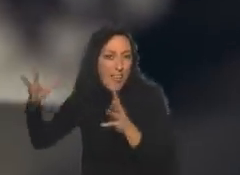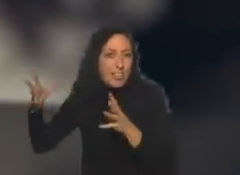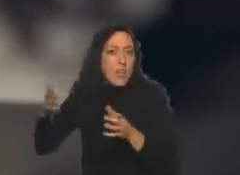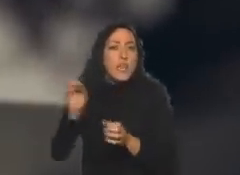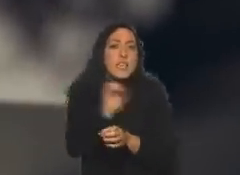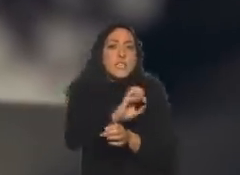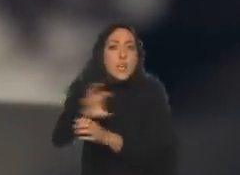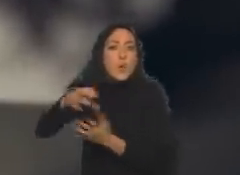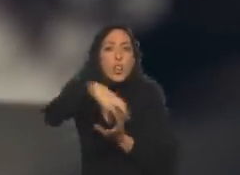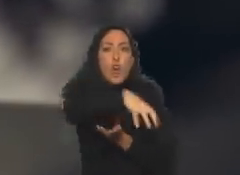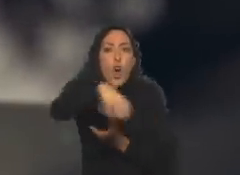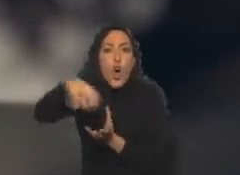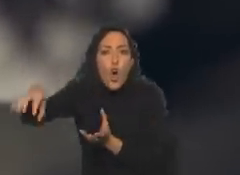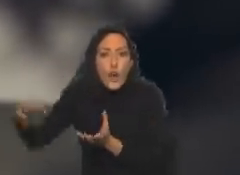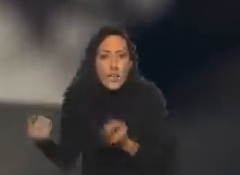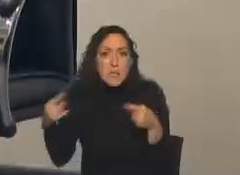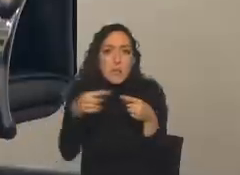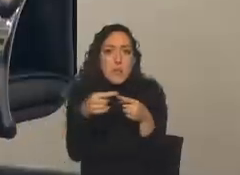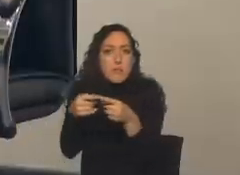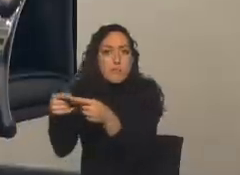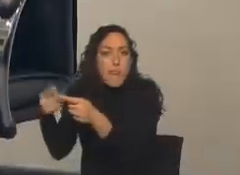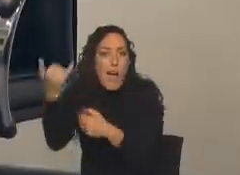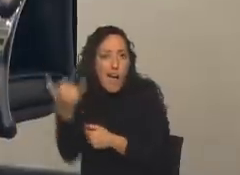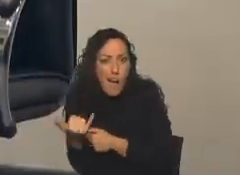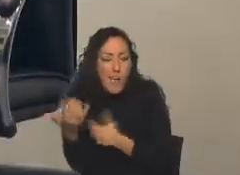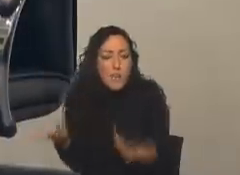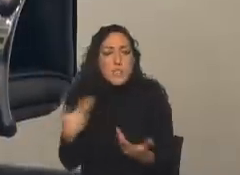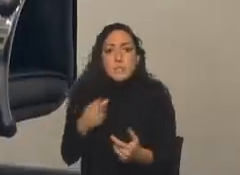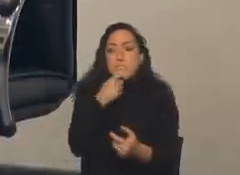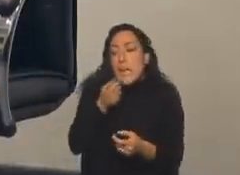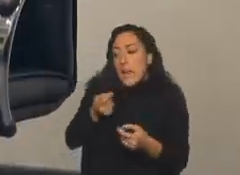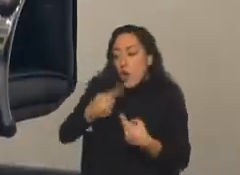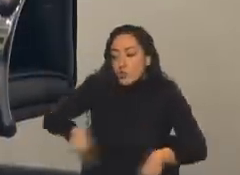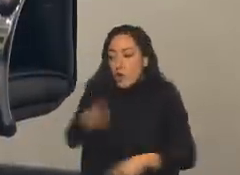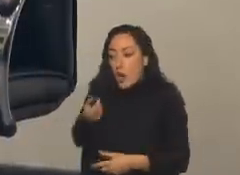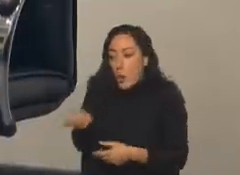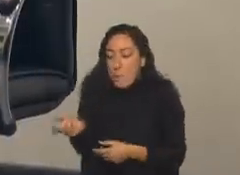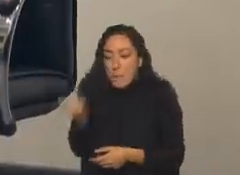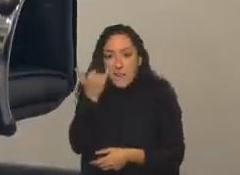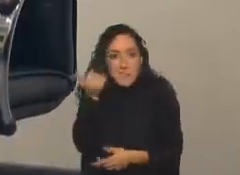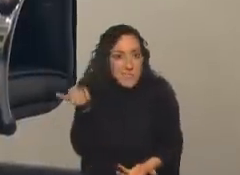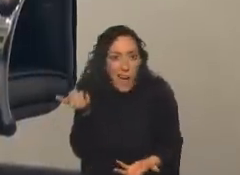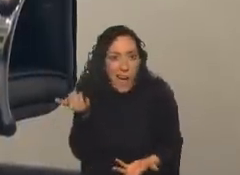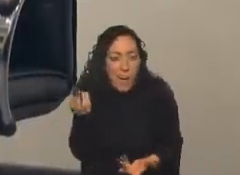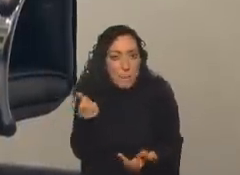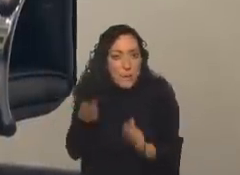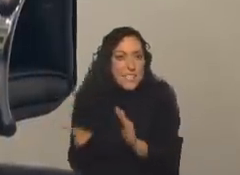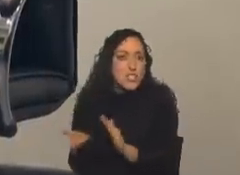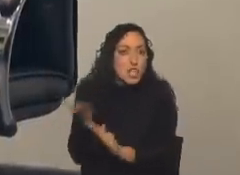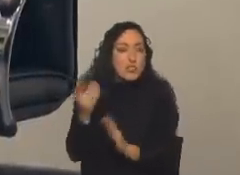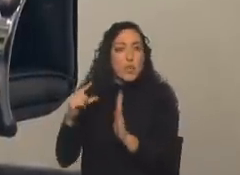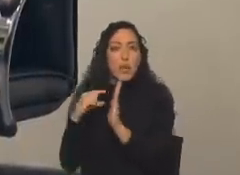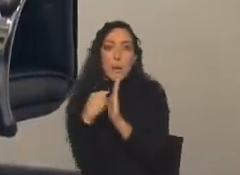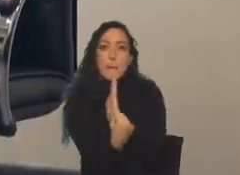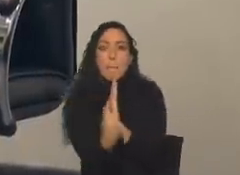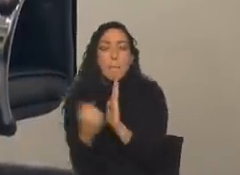reparto punto por punto. Ya sabemos cuáles son. Cuando nos vamos a proveer de la mercadería, ya te encontrás con los precios impresos en